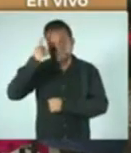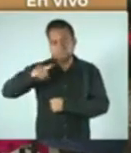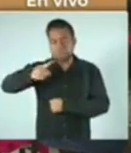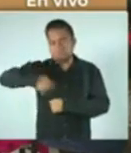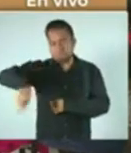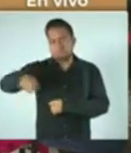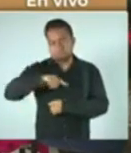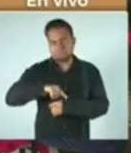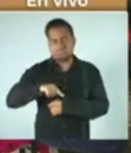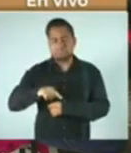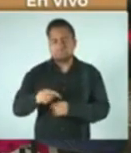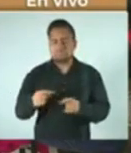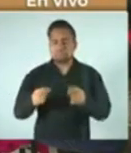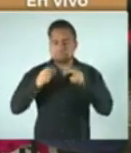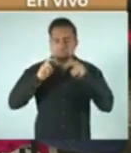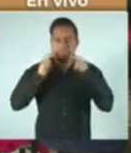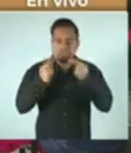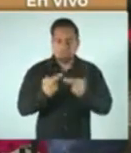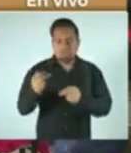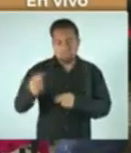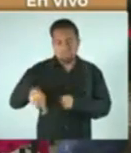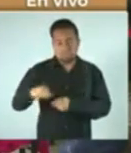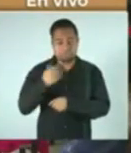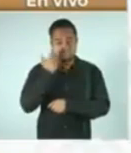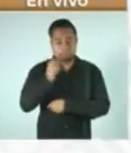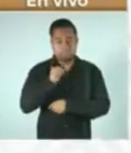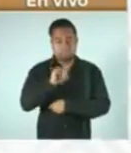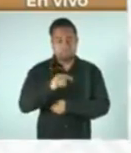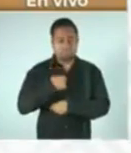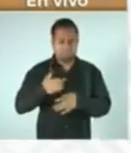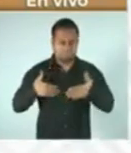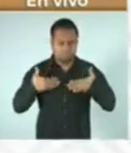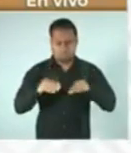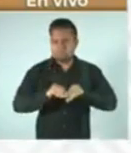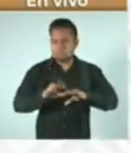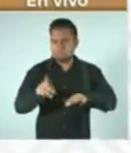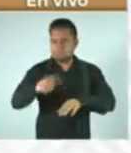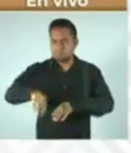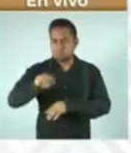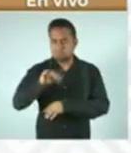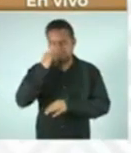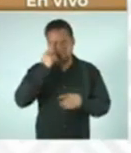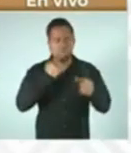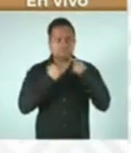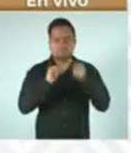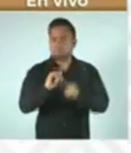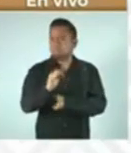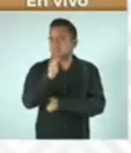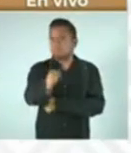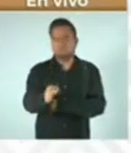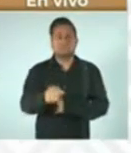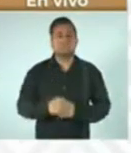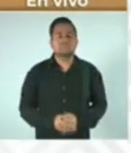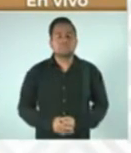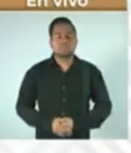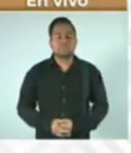bienes comunales. Reiteran, lo digo con toda la claridad, su disposición al diálogo